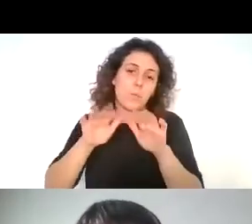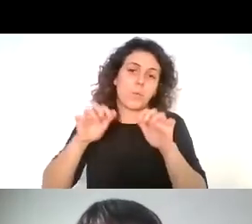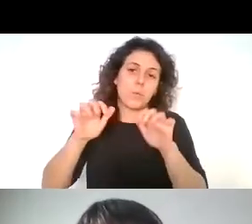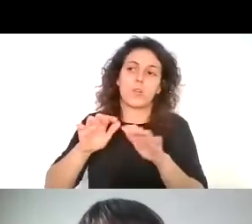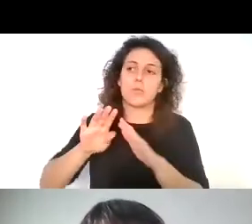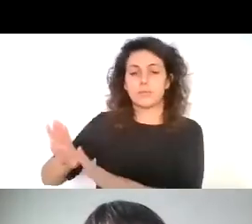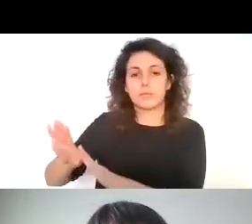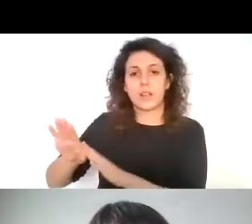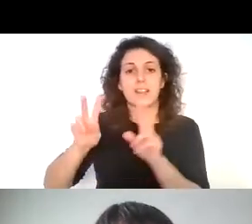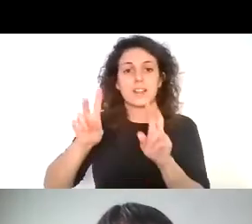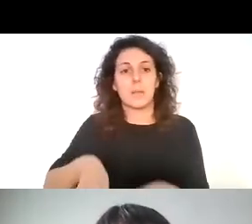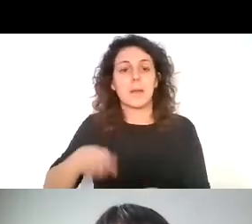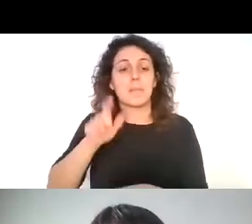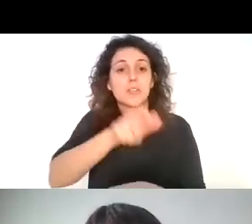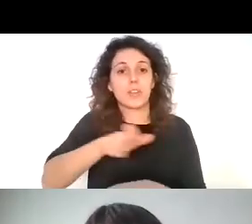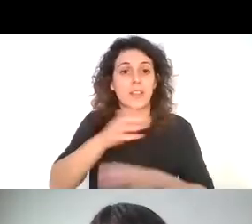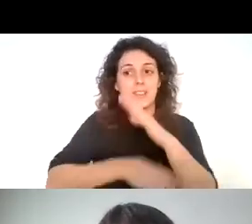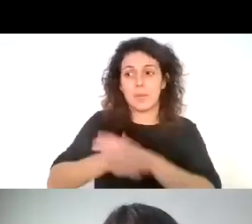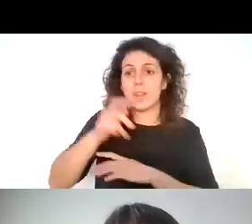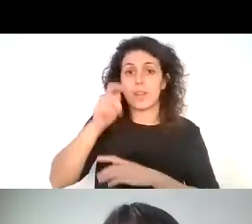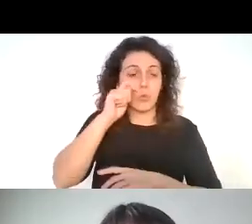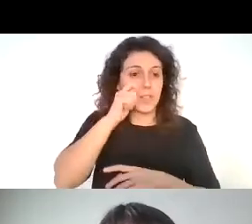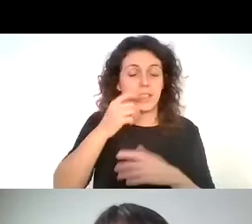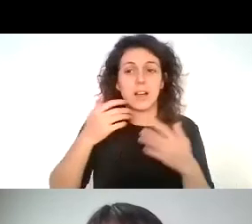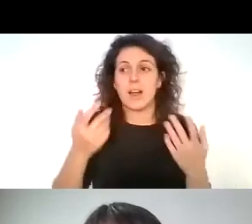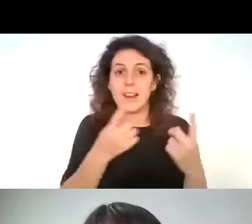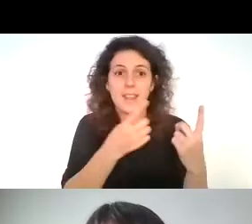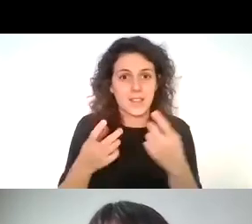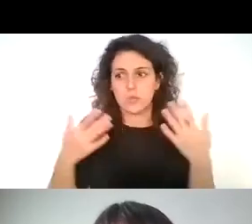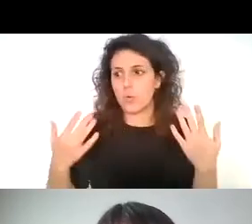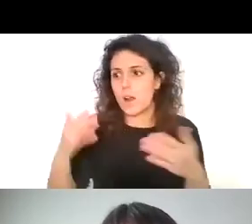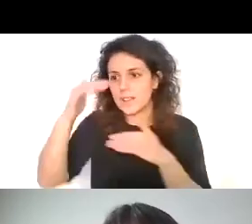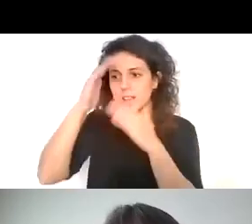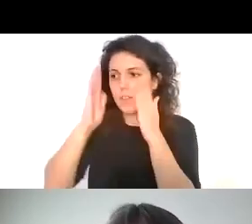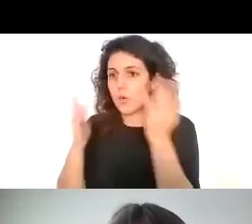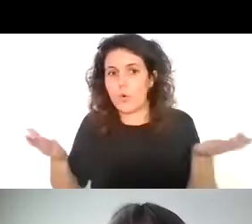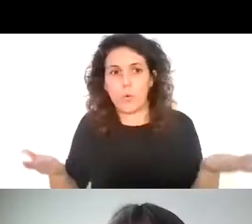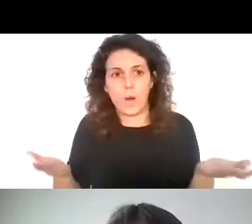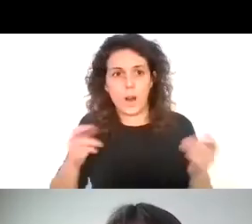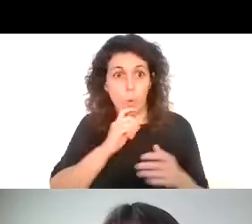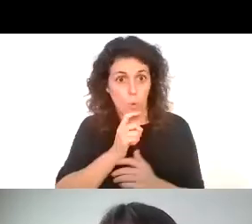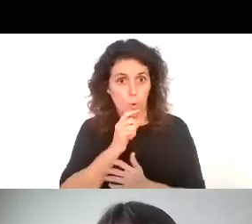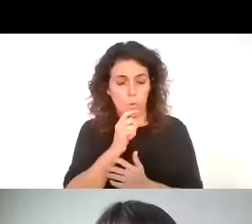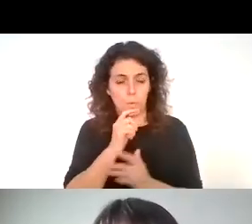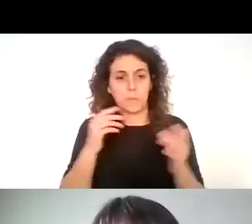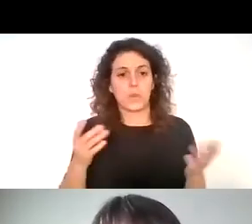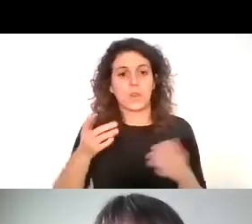del turista con discapacidad, qué se encuentra, necesidades, cómo atenderlo. Bueno, nos pusimos un